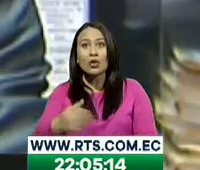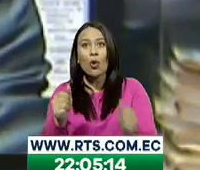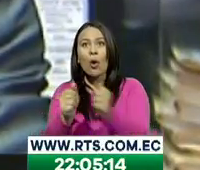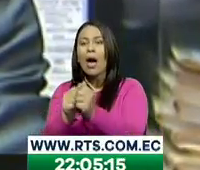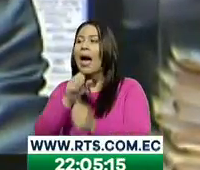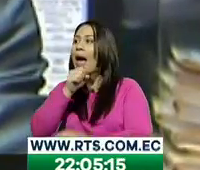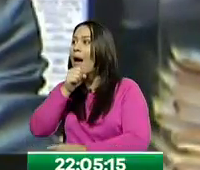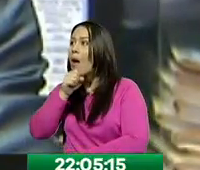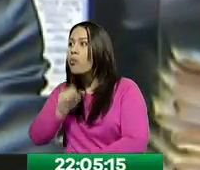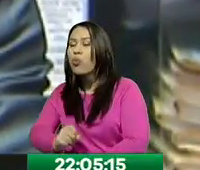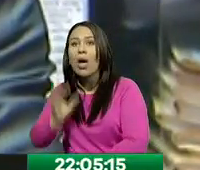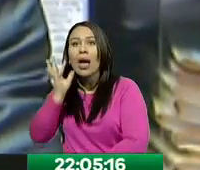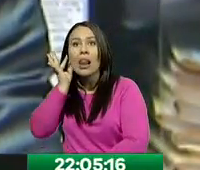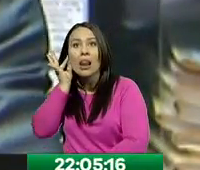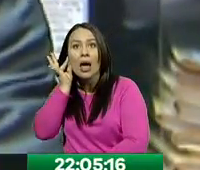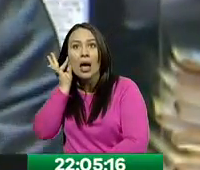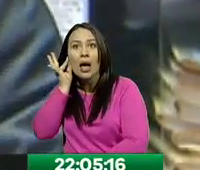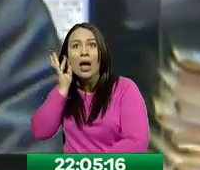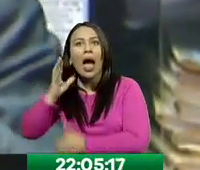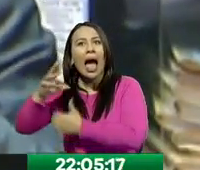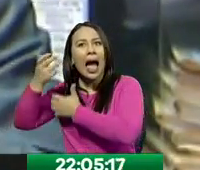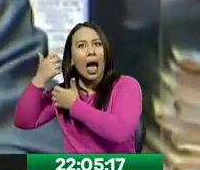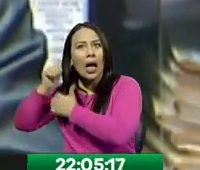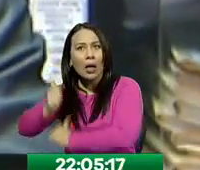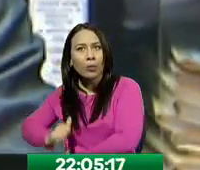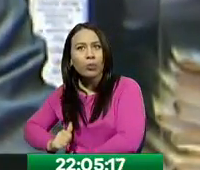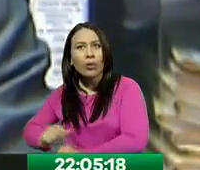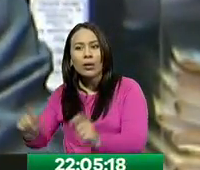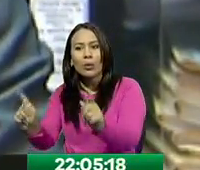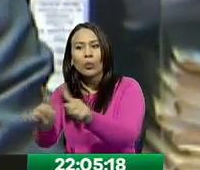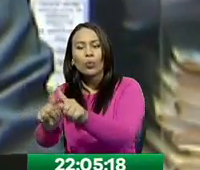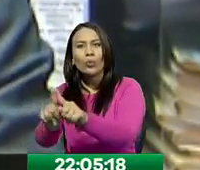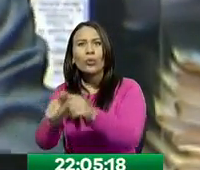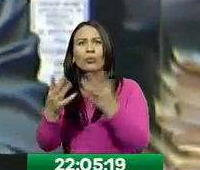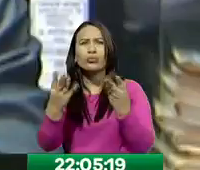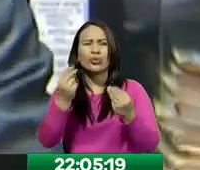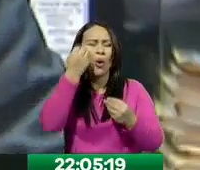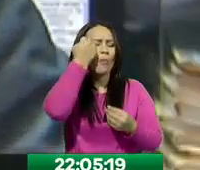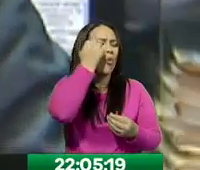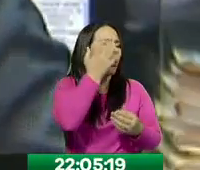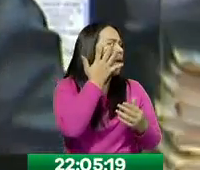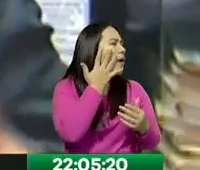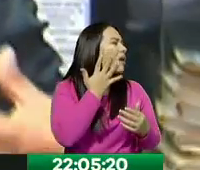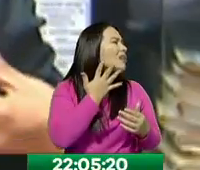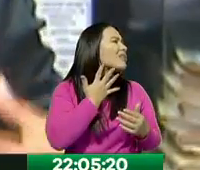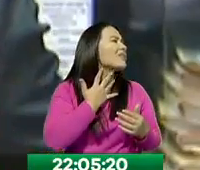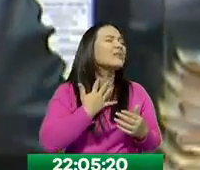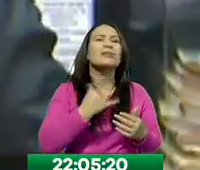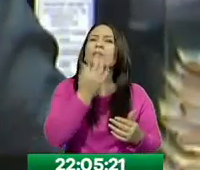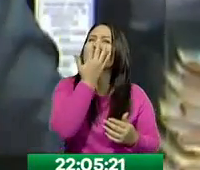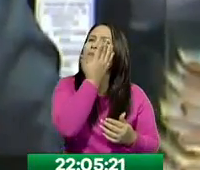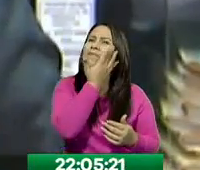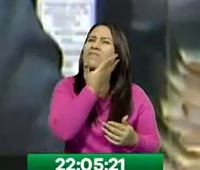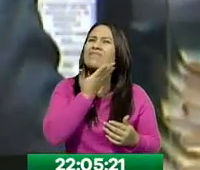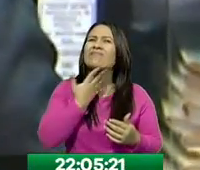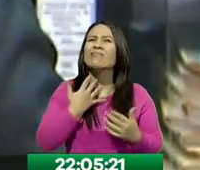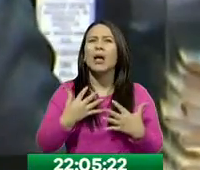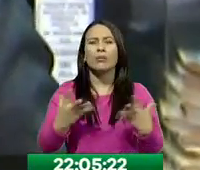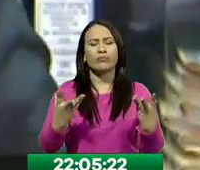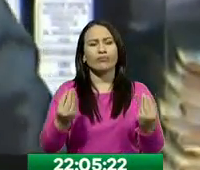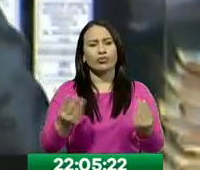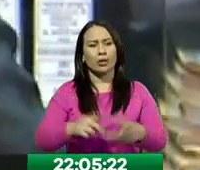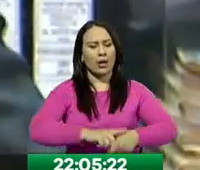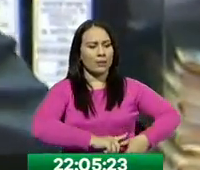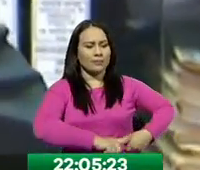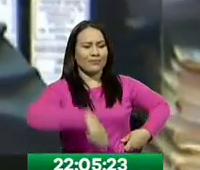médico legal al niño. Él presentaba una serie de hematomas a nivel de toda la cara, golpes por todo el cuerpo, latigazos